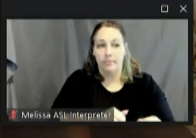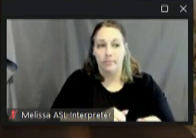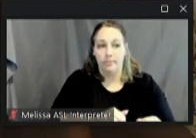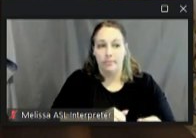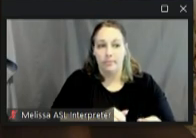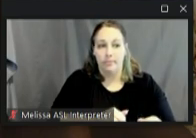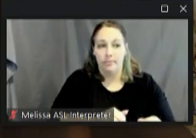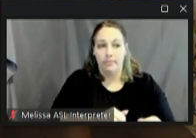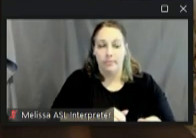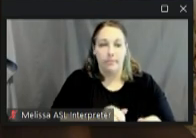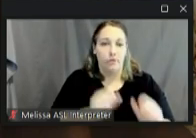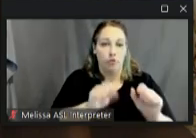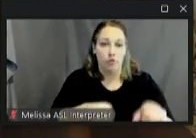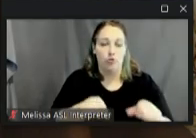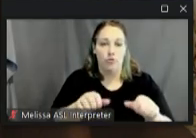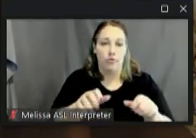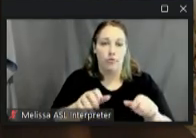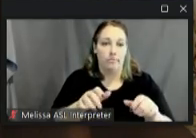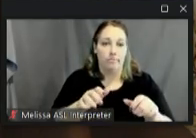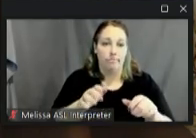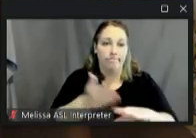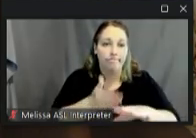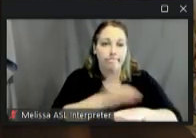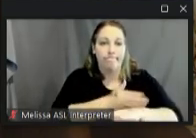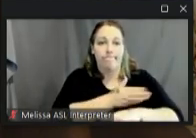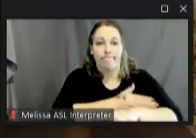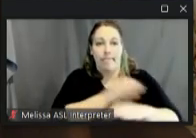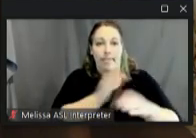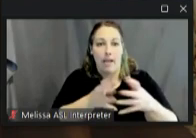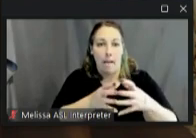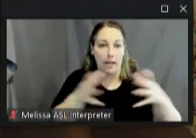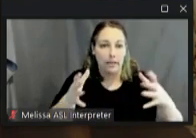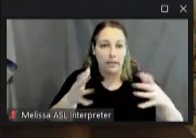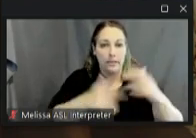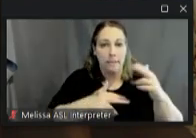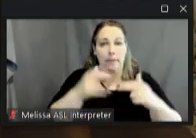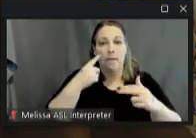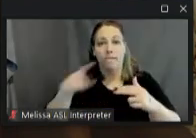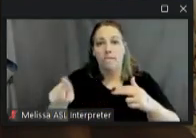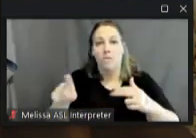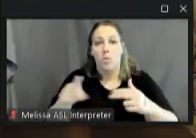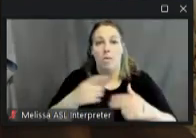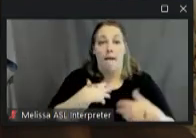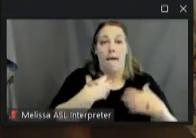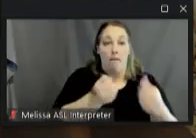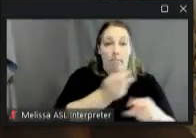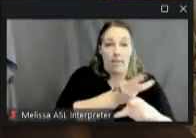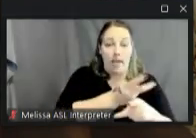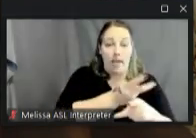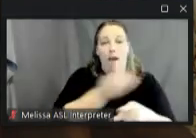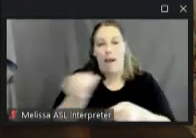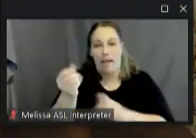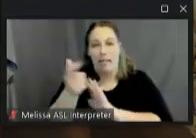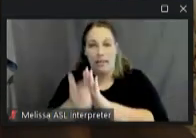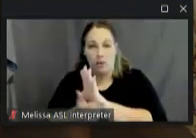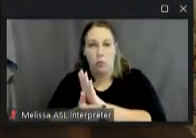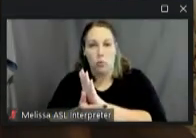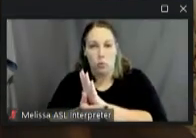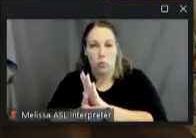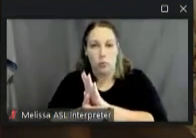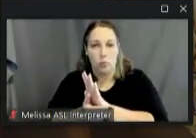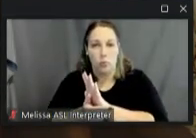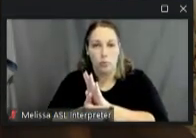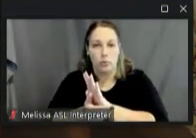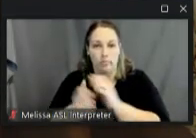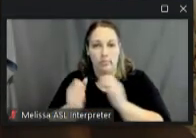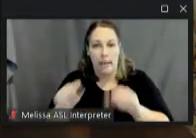justicia, pero la iniciativa queda abierta también para que desde el Estado podamos adoptar